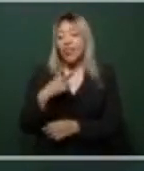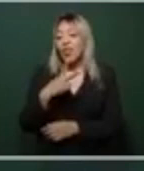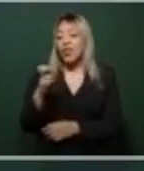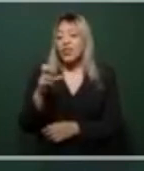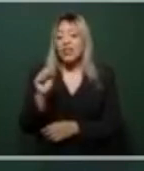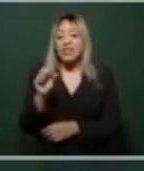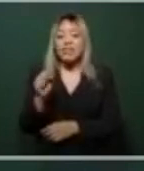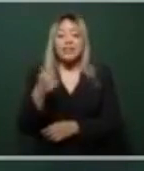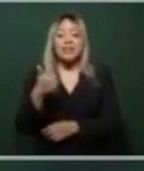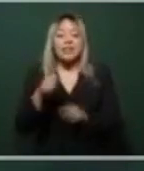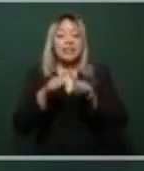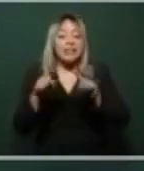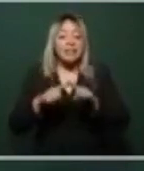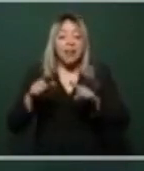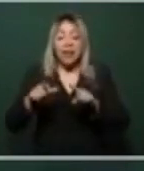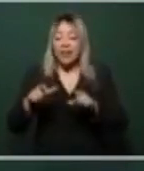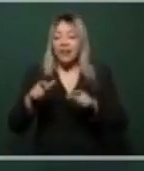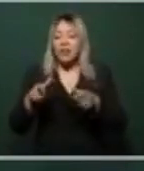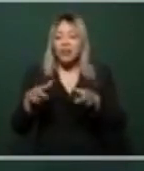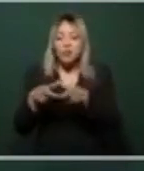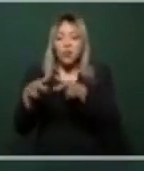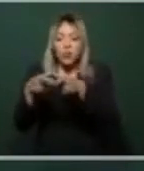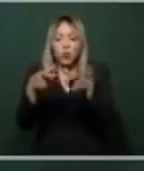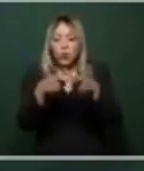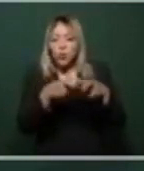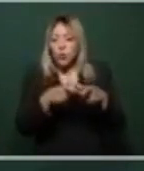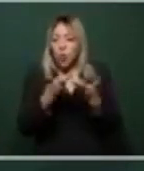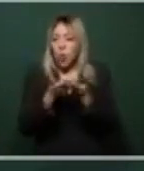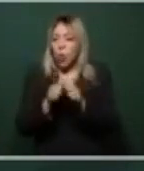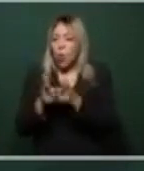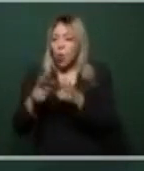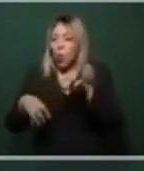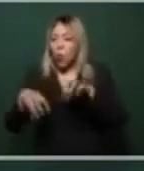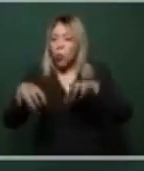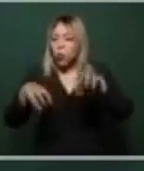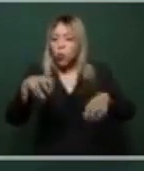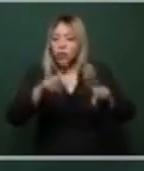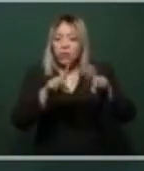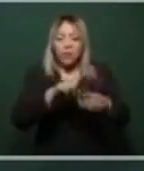266 coordinaciones territoriales, lo que aquí se mencionó,